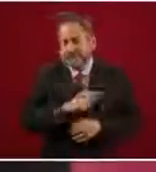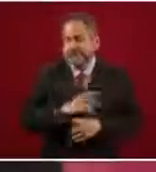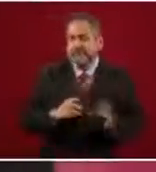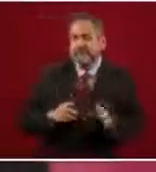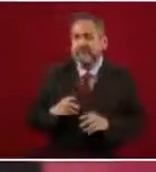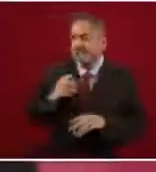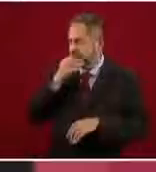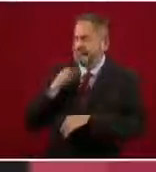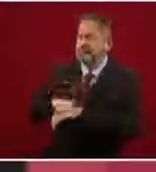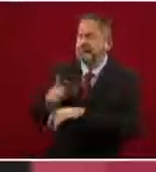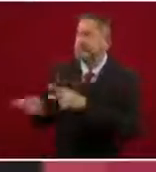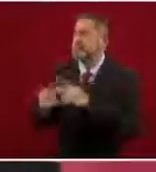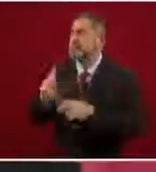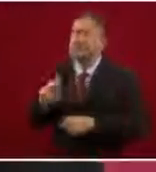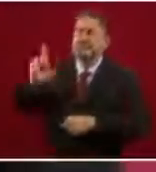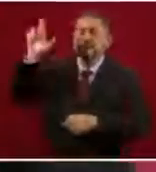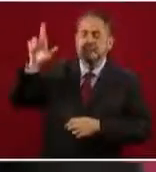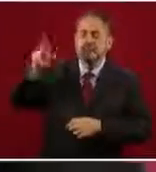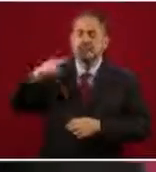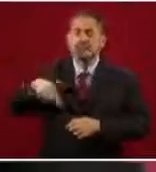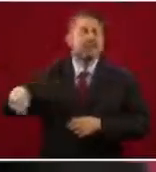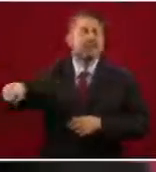A ver, que levanten la mano, porque se piensa